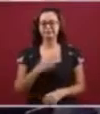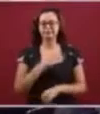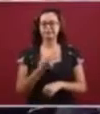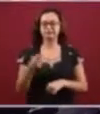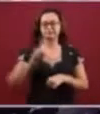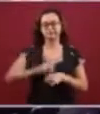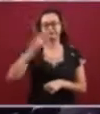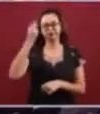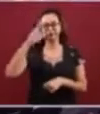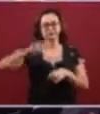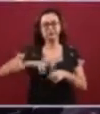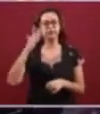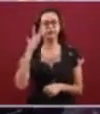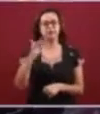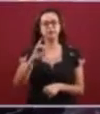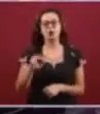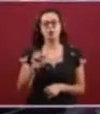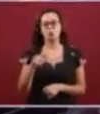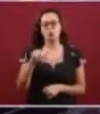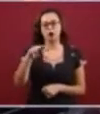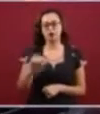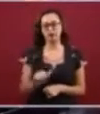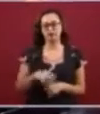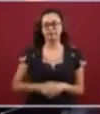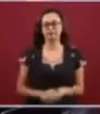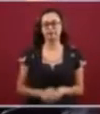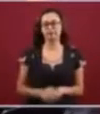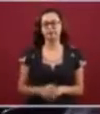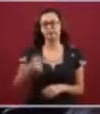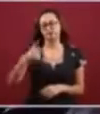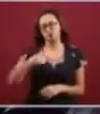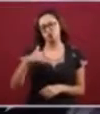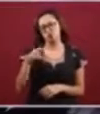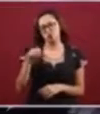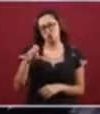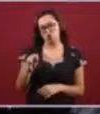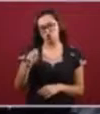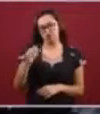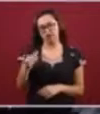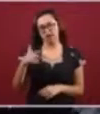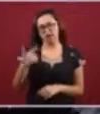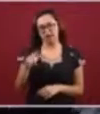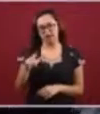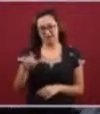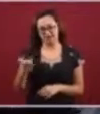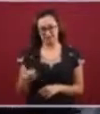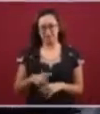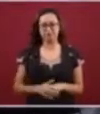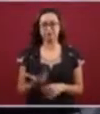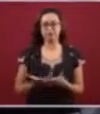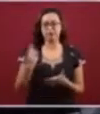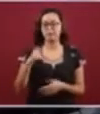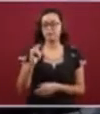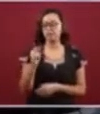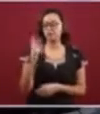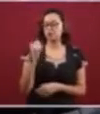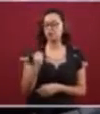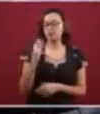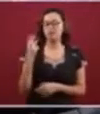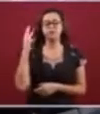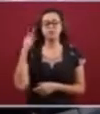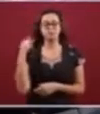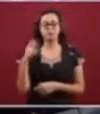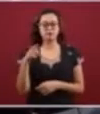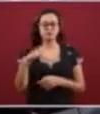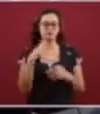Buenos días, directora San Juana Martínez. Ramón Flores, corresponsal de Los Ángeles Press de Guadalupe Lizárraga. El 29 de marzo, Notimex hizo un